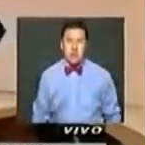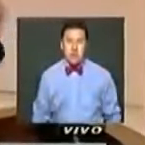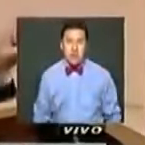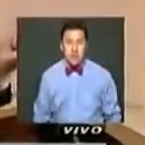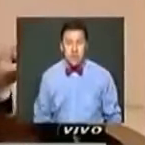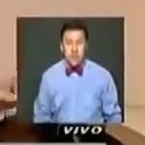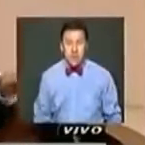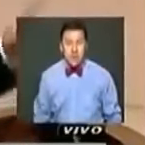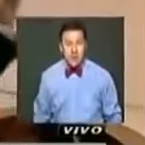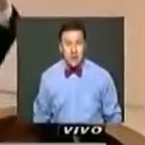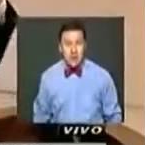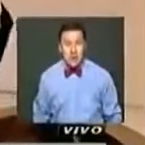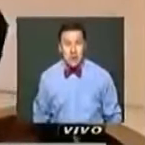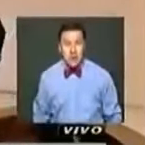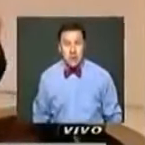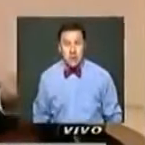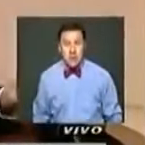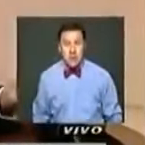sí